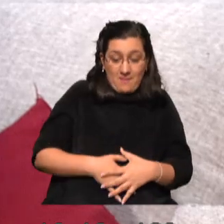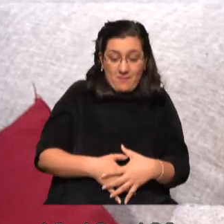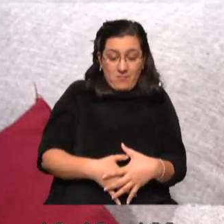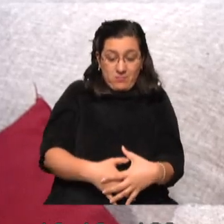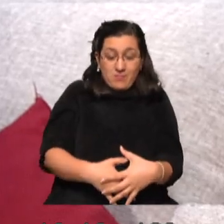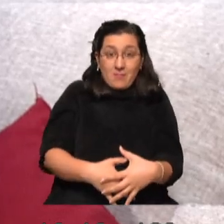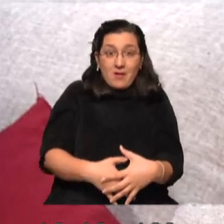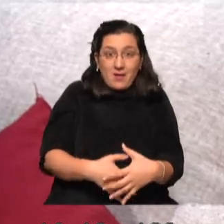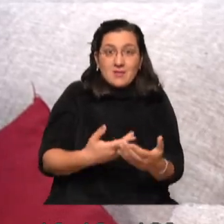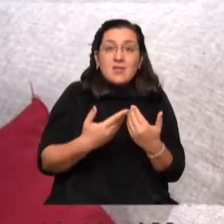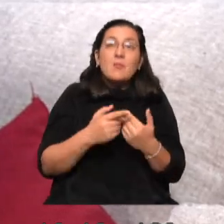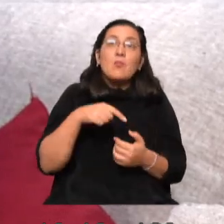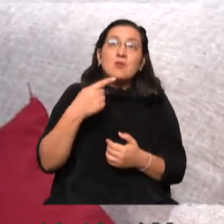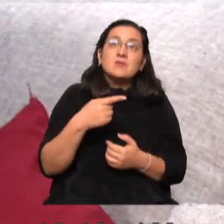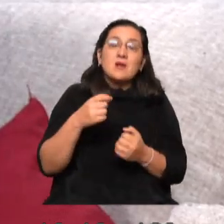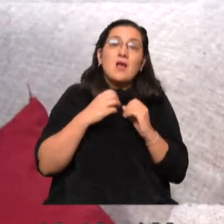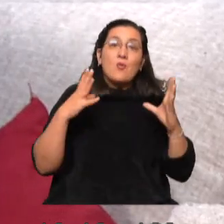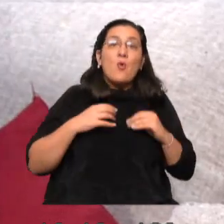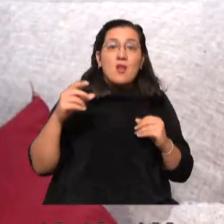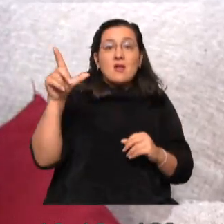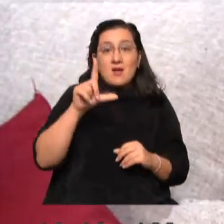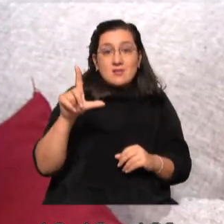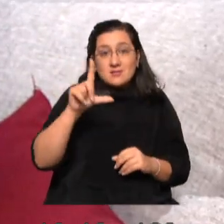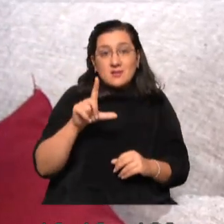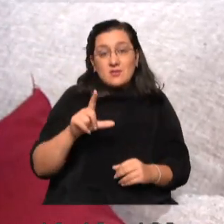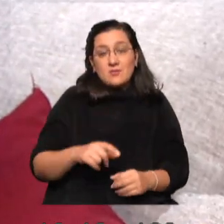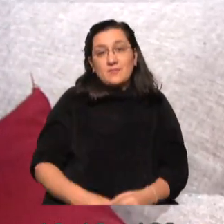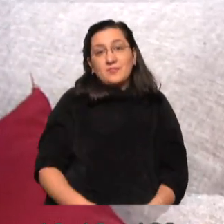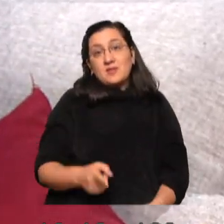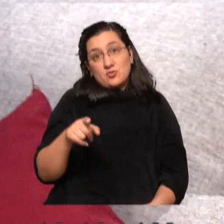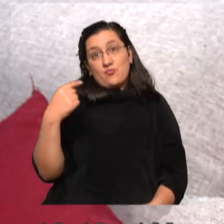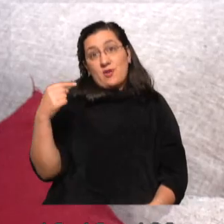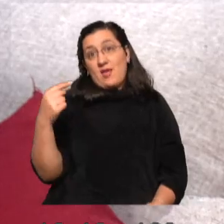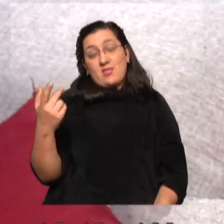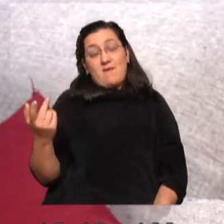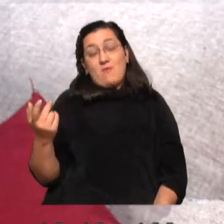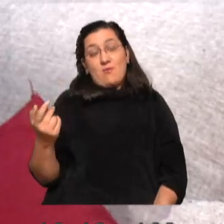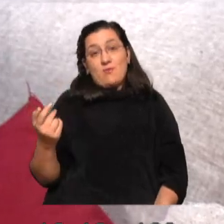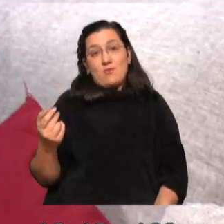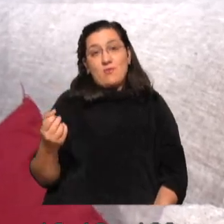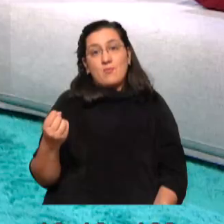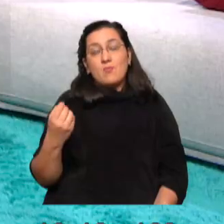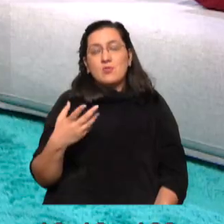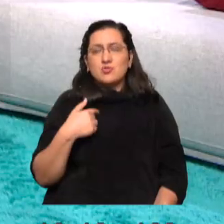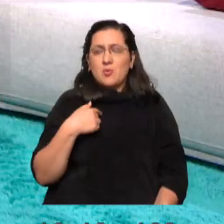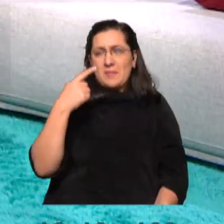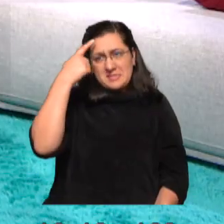todo demás, que personalmente fue una instancia bastante negativa, por eso me generó como una especie de